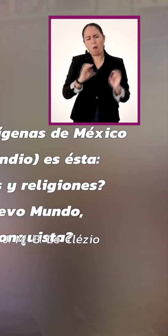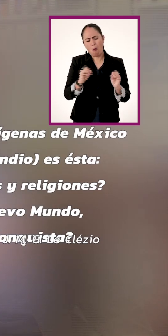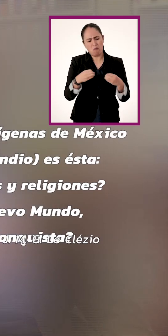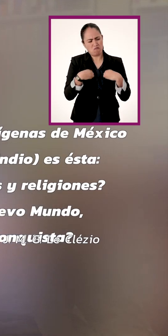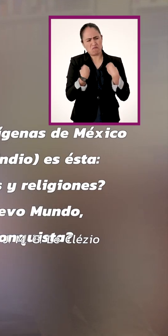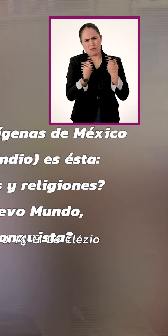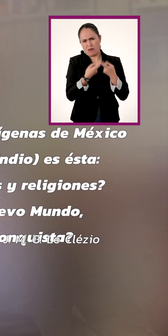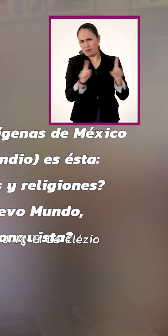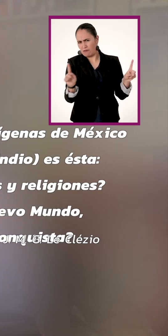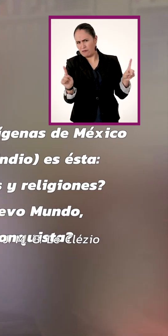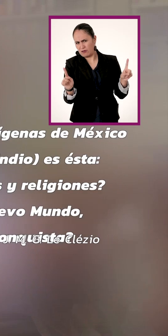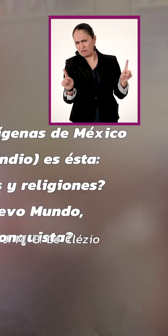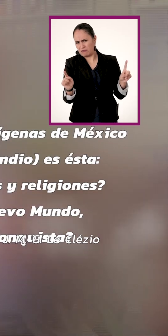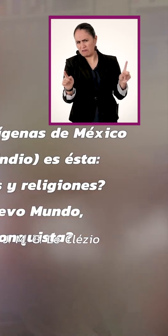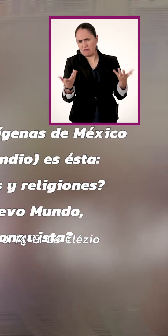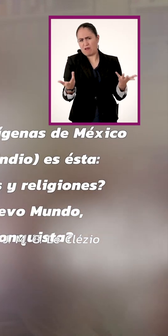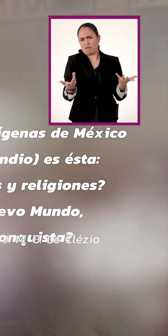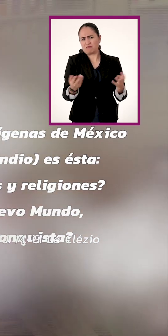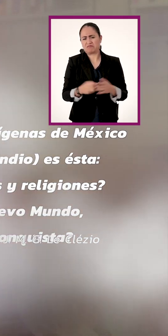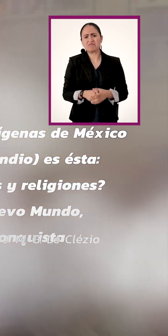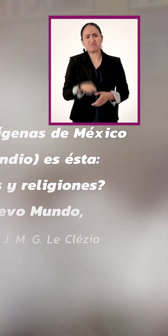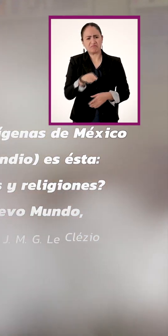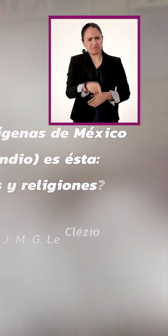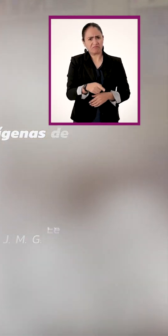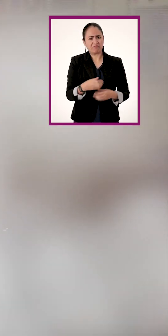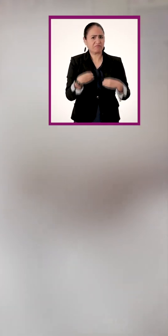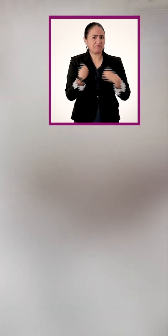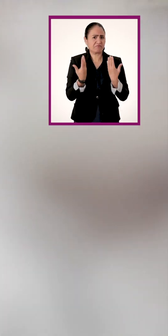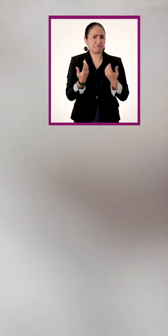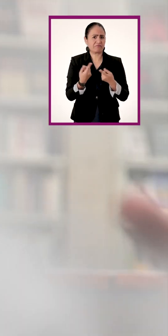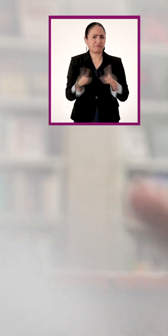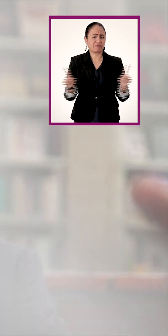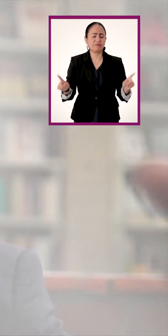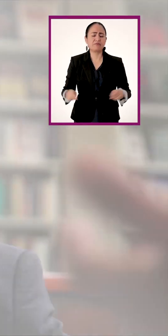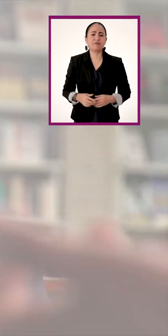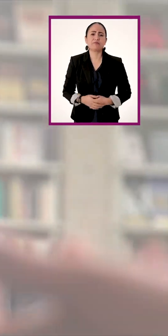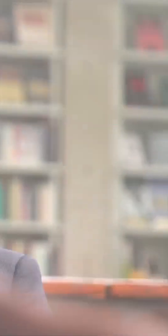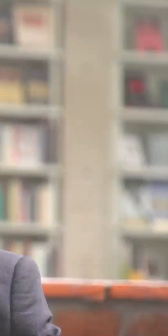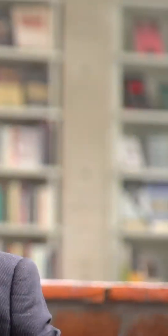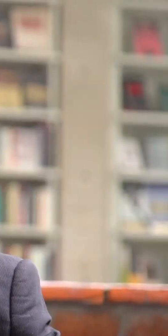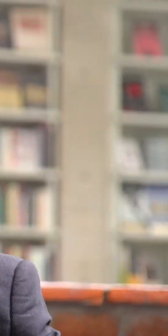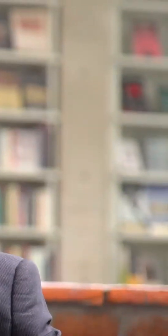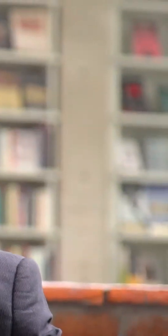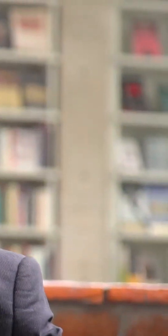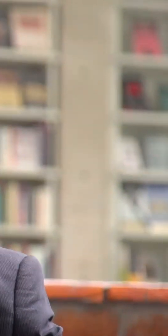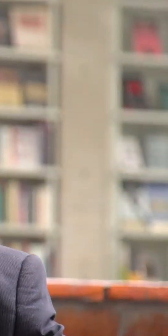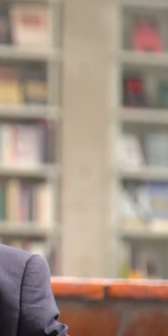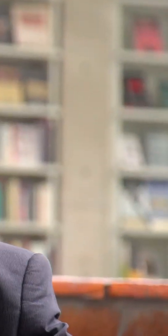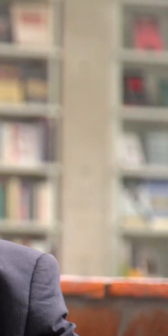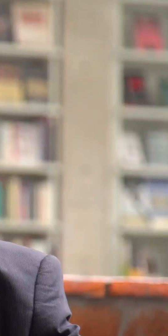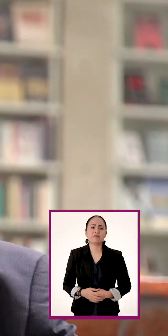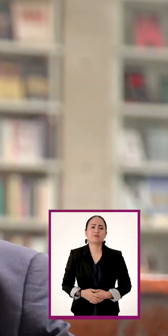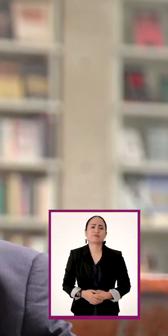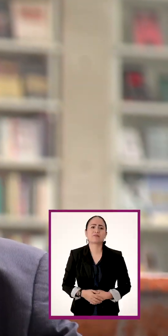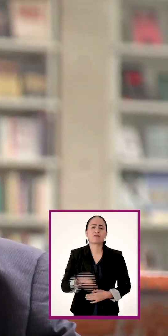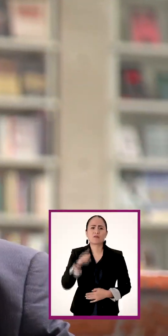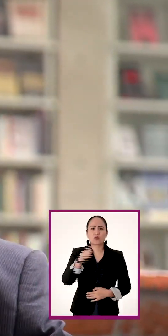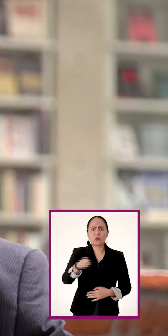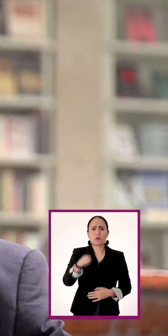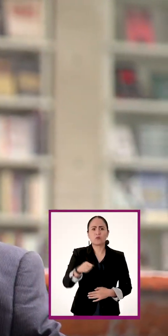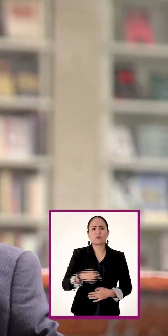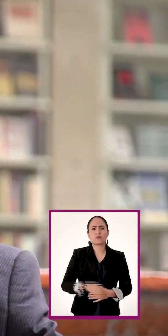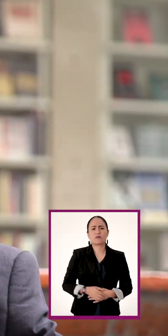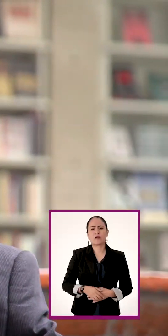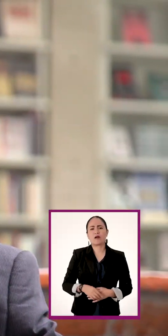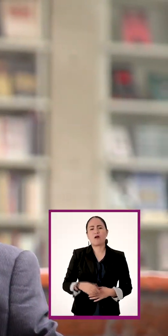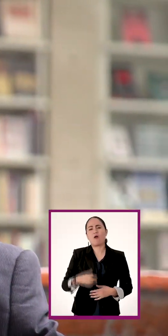acontece, que no es, o que es diferente y que, por lo tanto es otra forma de ser y estar en el mundo. Bueno, ¿y qué le recomendarías